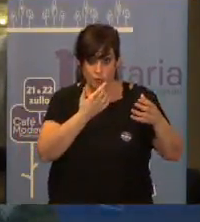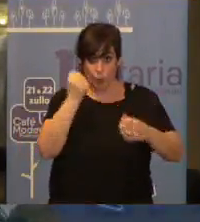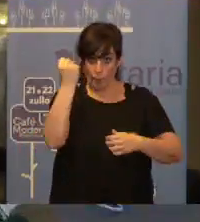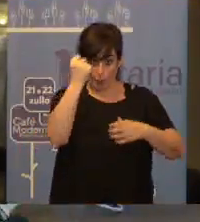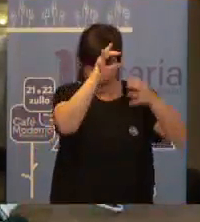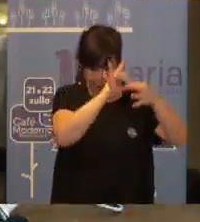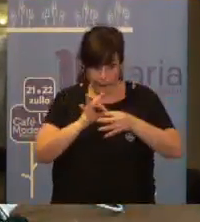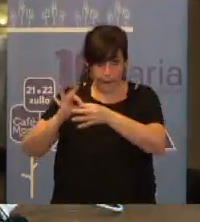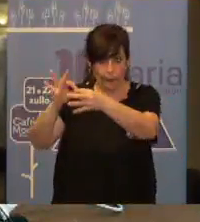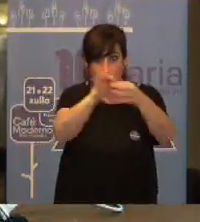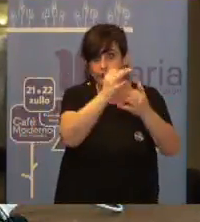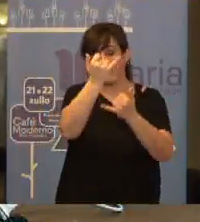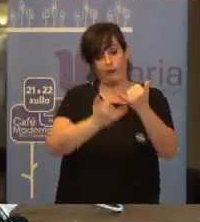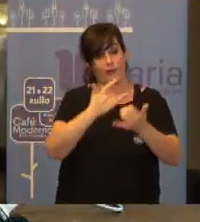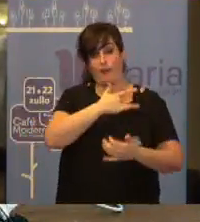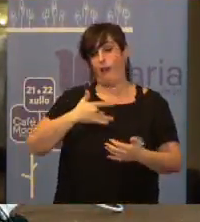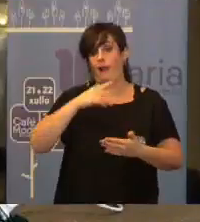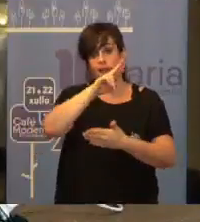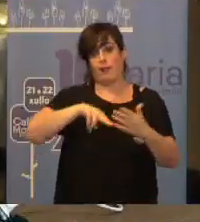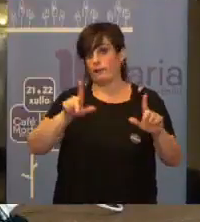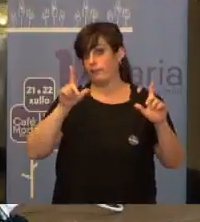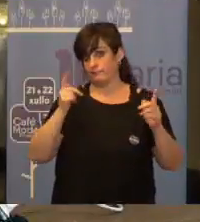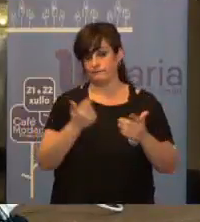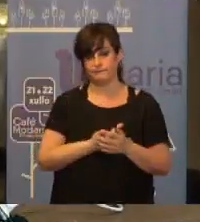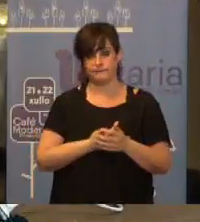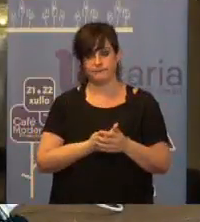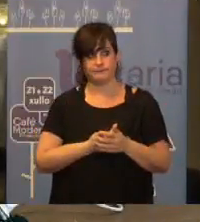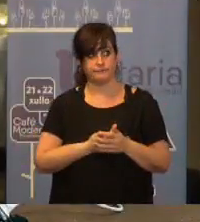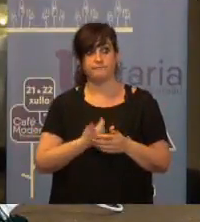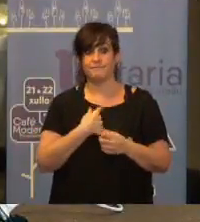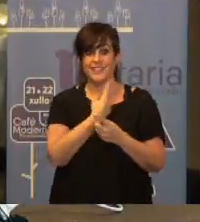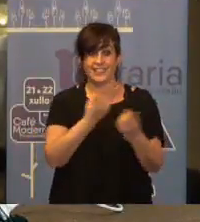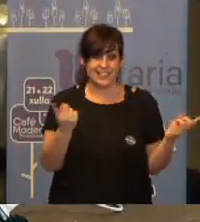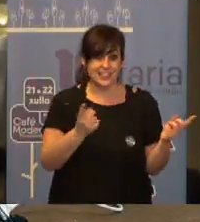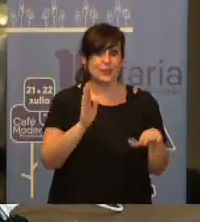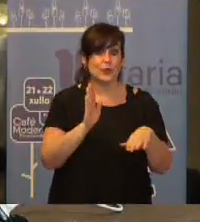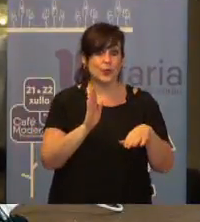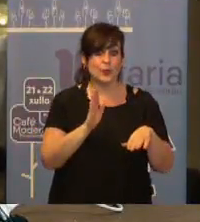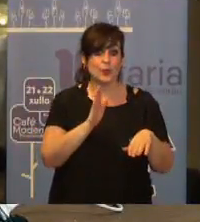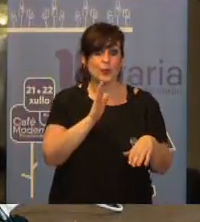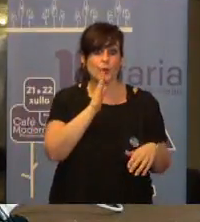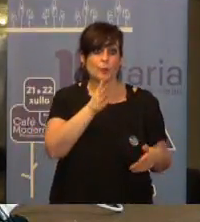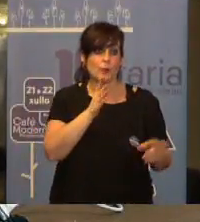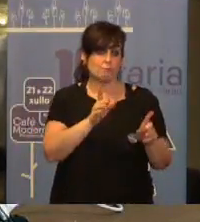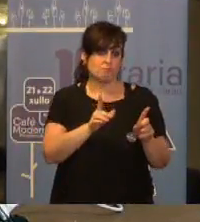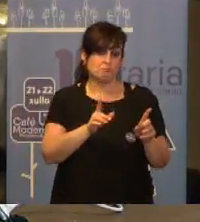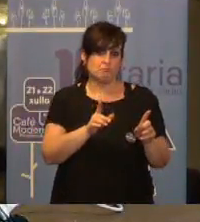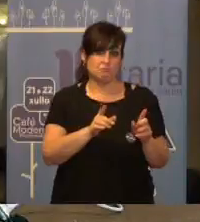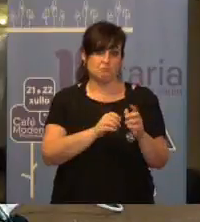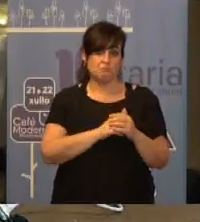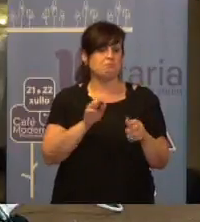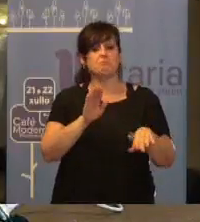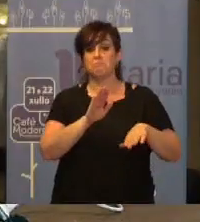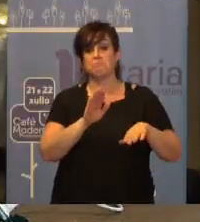momento Caixa Galicia participaron. Bueno, quero dicir que digo isto para dicir que fui moi crítico con algúns decisións do